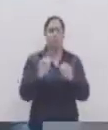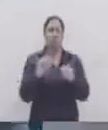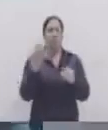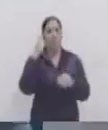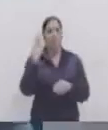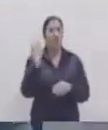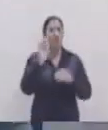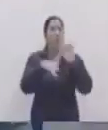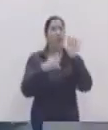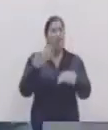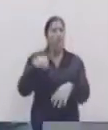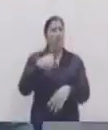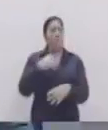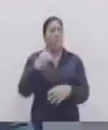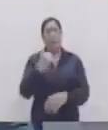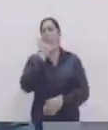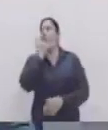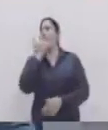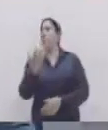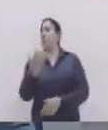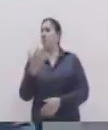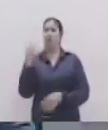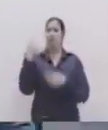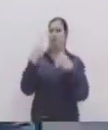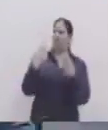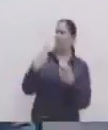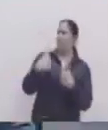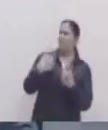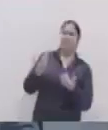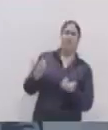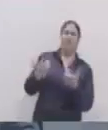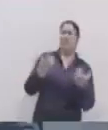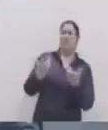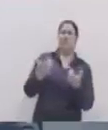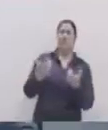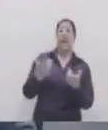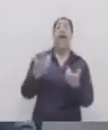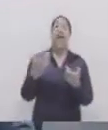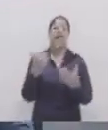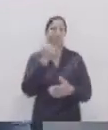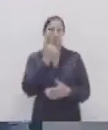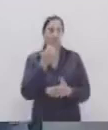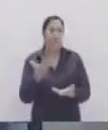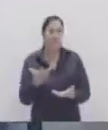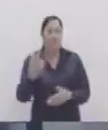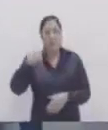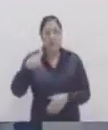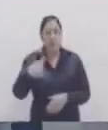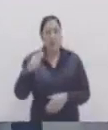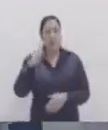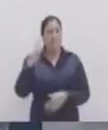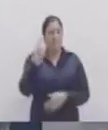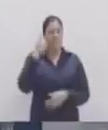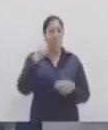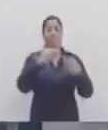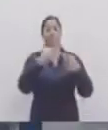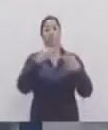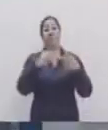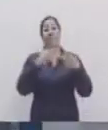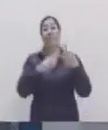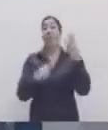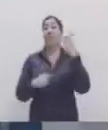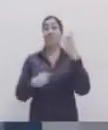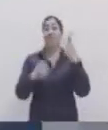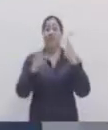que los confundimos o que cuando nos preguntan verbos en realidad decimos verboides. Entonces, para eso quiero que primero elaboremos